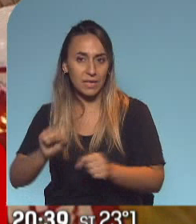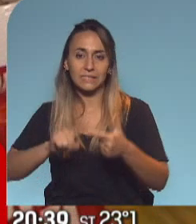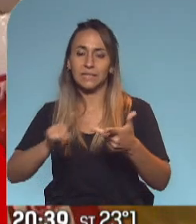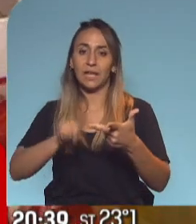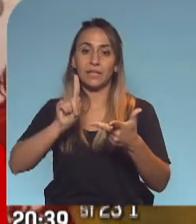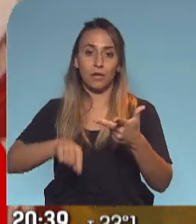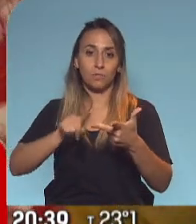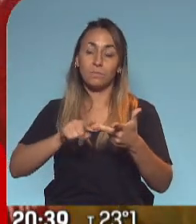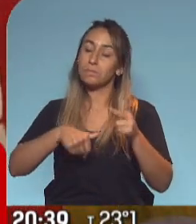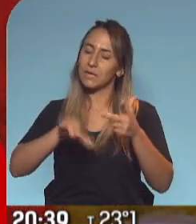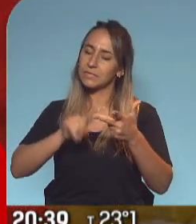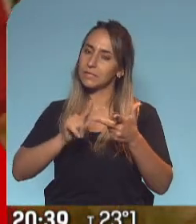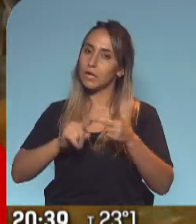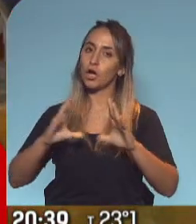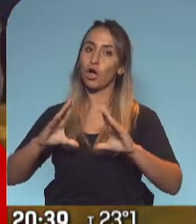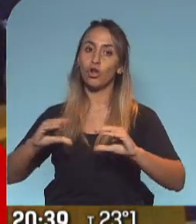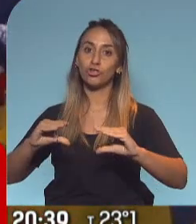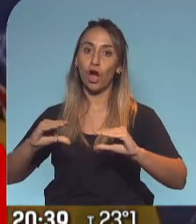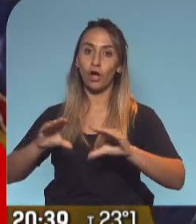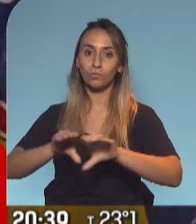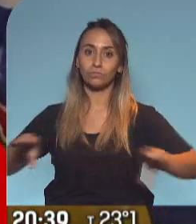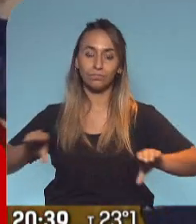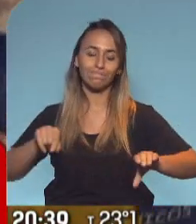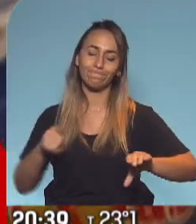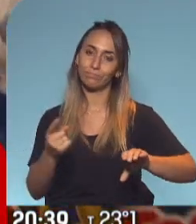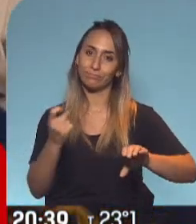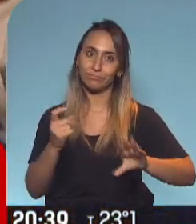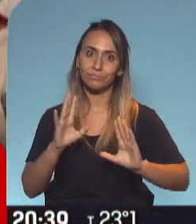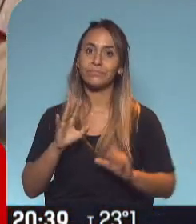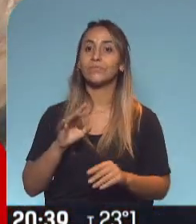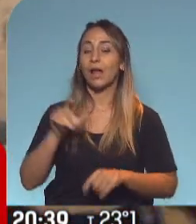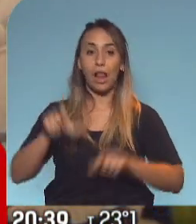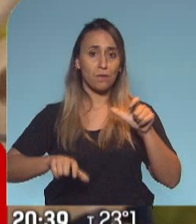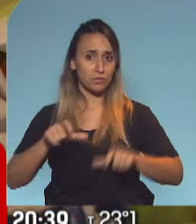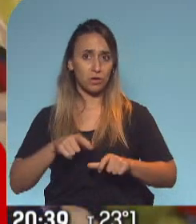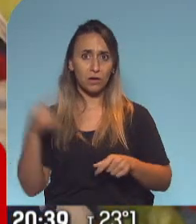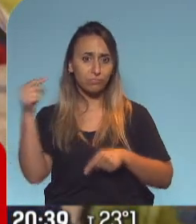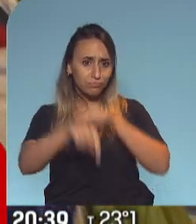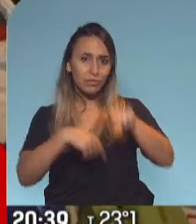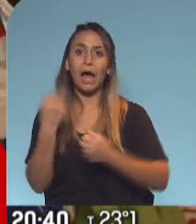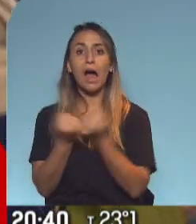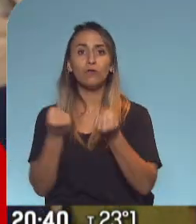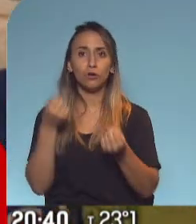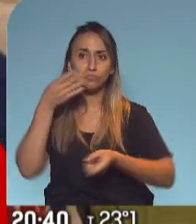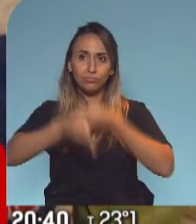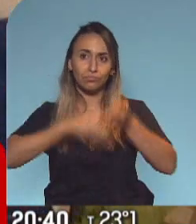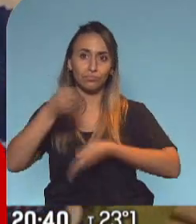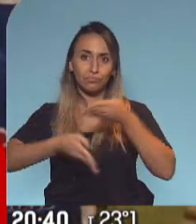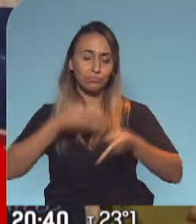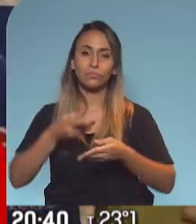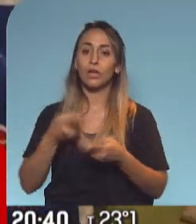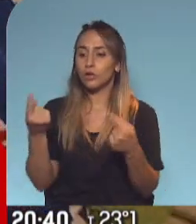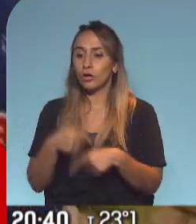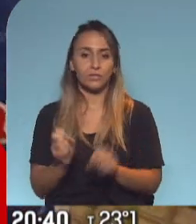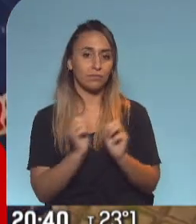todo colchones es lo que están pidiendo la gente se va acercando con sus automóviles particulares y van dejando como podemos